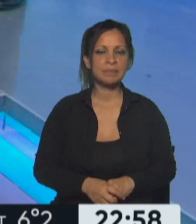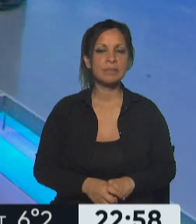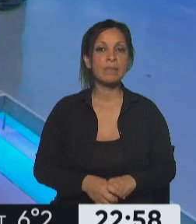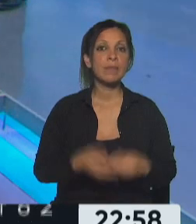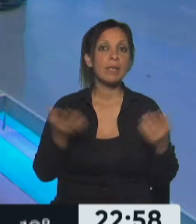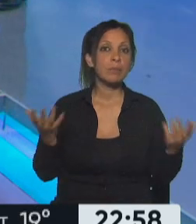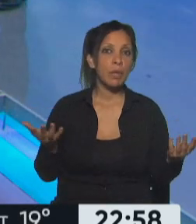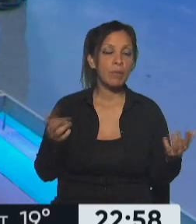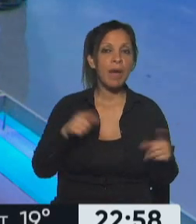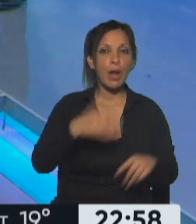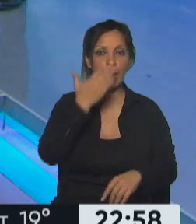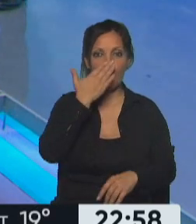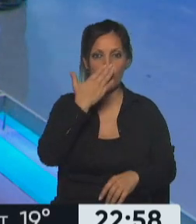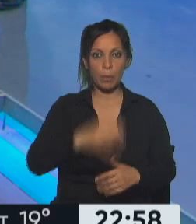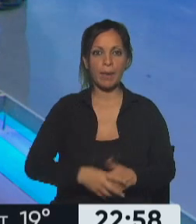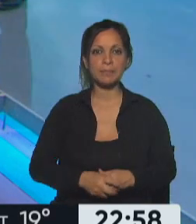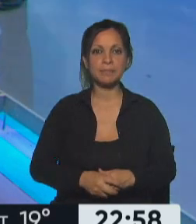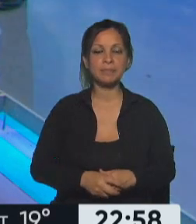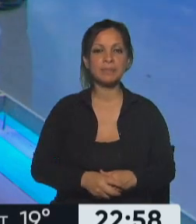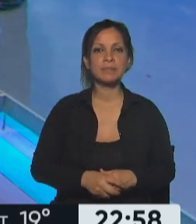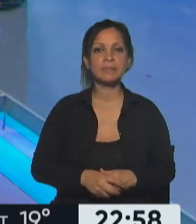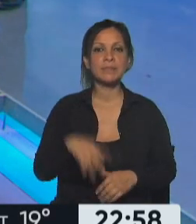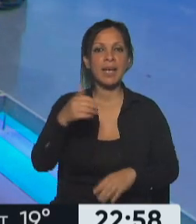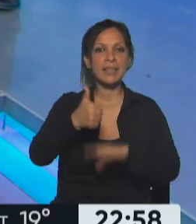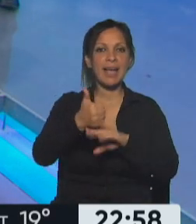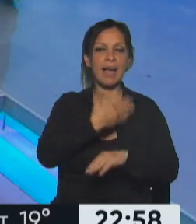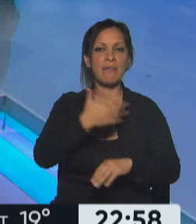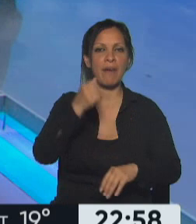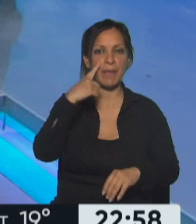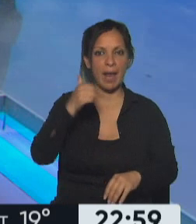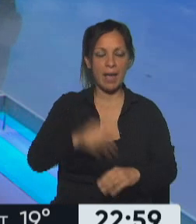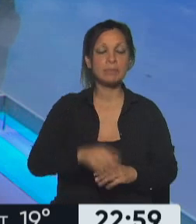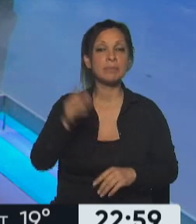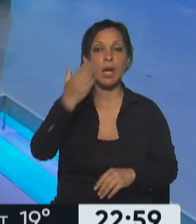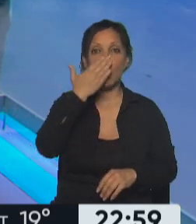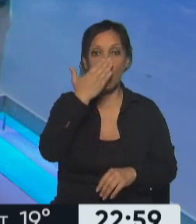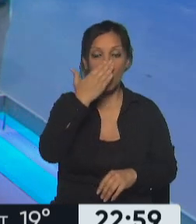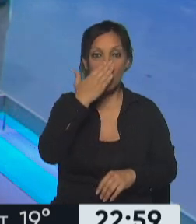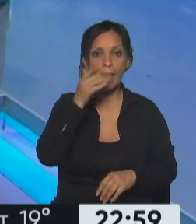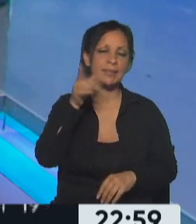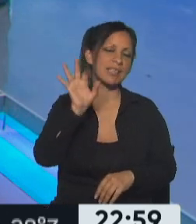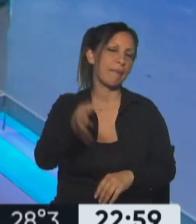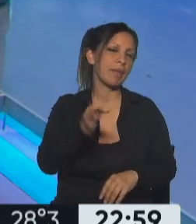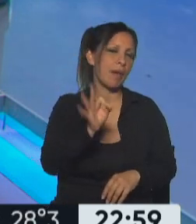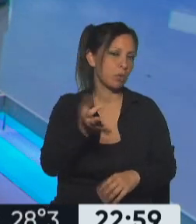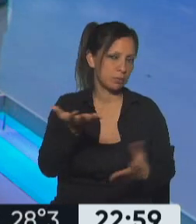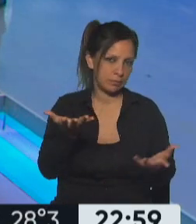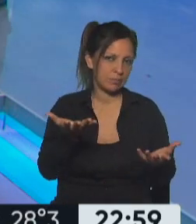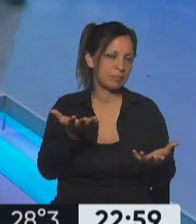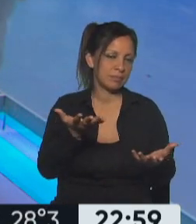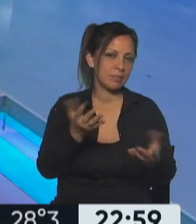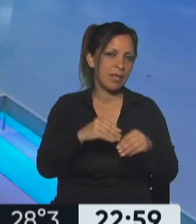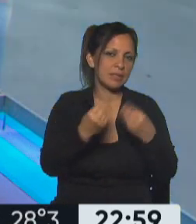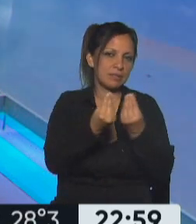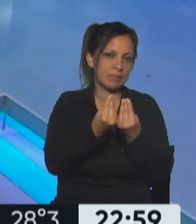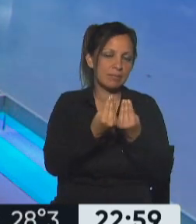Nos vamos a la provincia de Córdoba, ¿te parece? Ya está Fabiana Farrucci. Así es, una provincia donde se sabía cuál iba a ser el sector